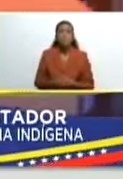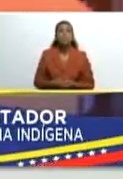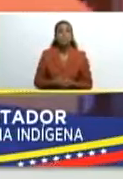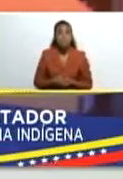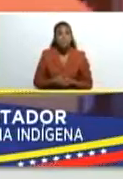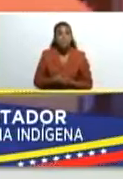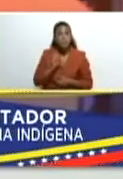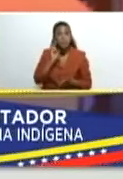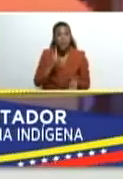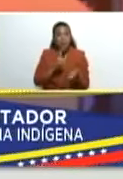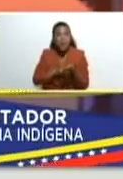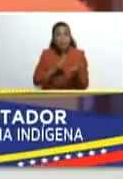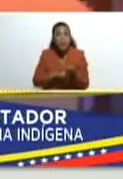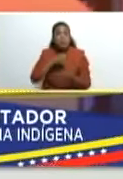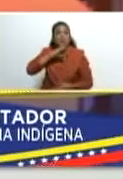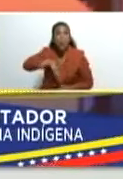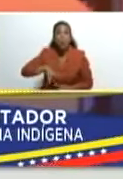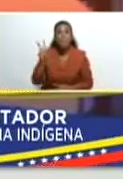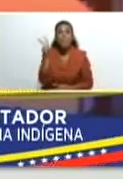histórico venezolano,